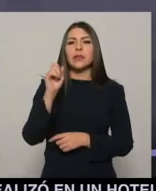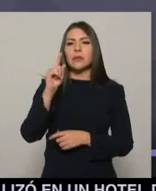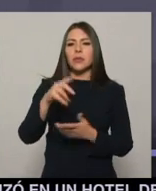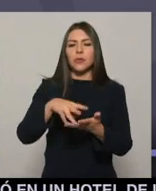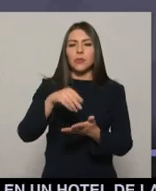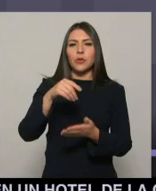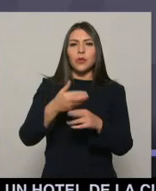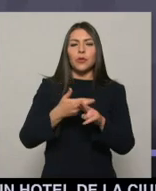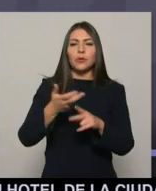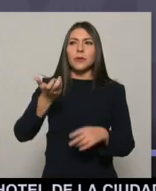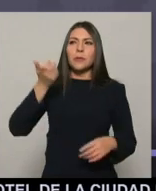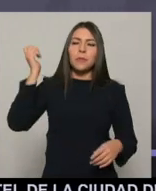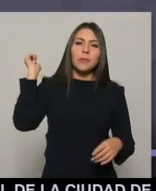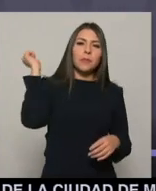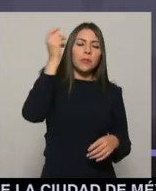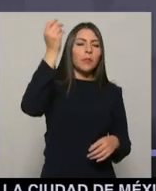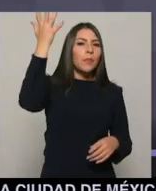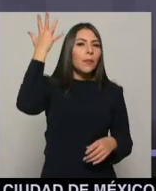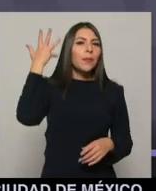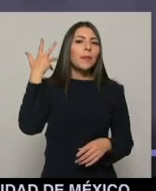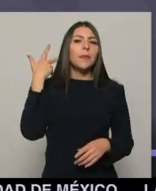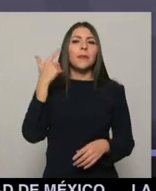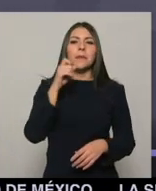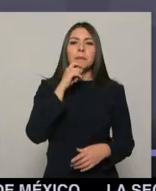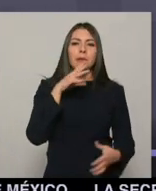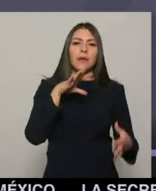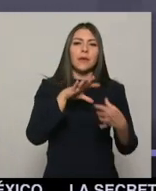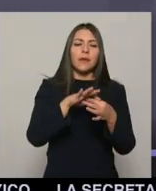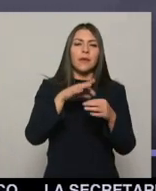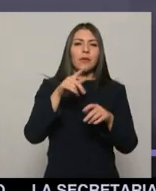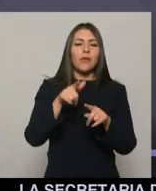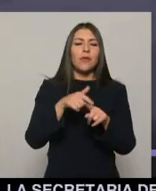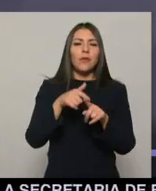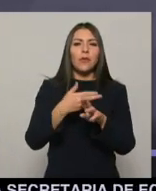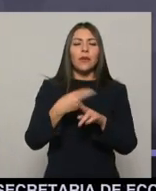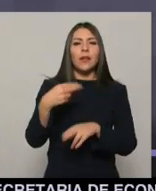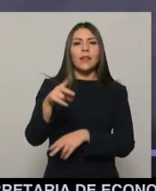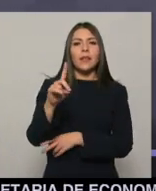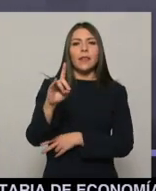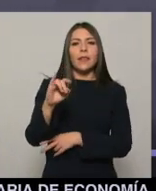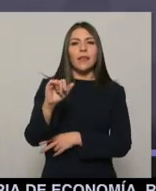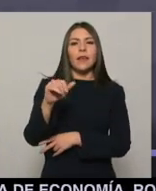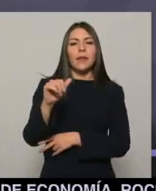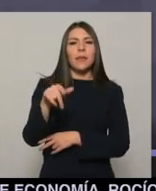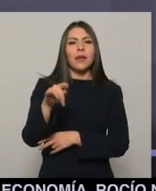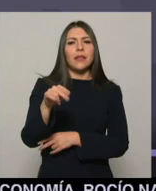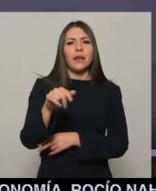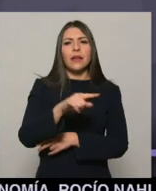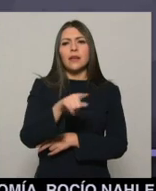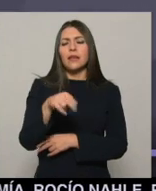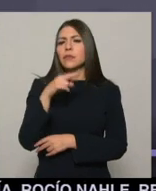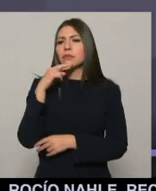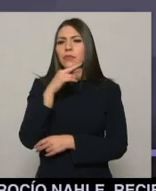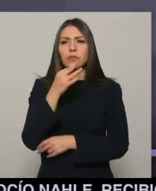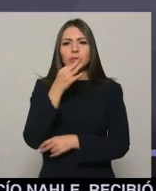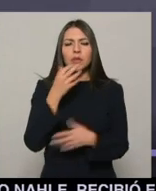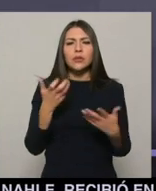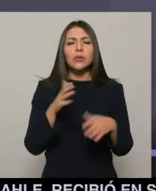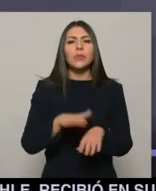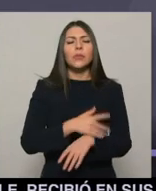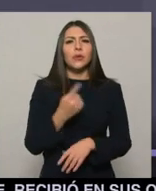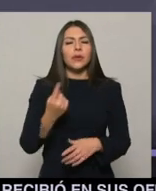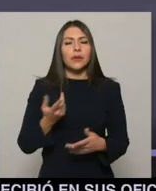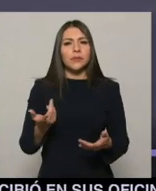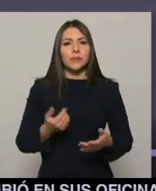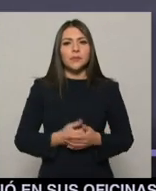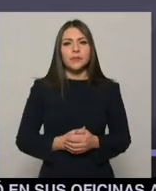la diamantina, así que estaba relacionada a la diamantina, y ustedes reaccionaron de manera inmediata. ¿Por qué reaccionaron de manera inmediata,